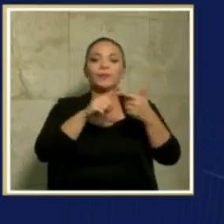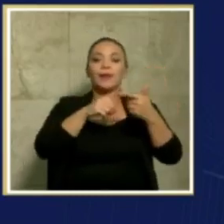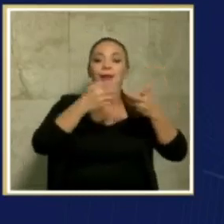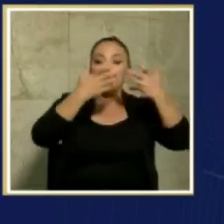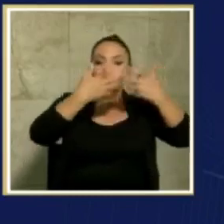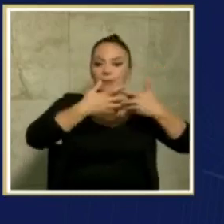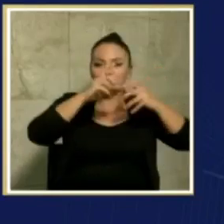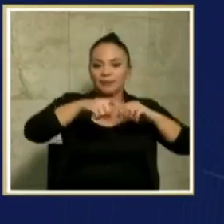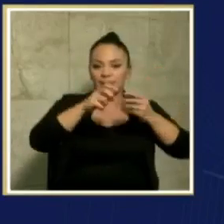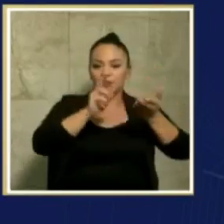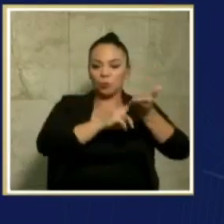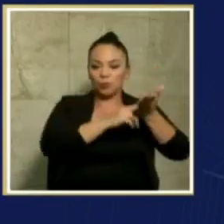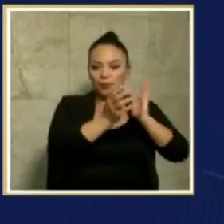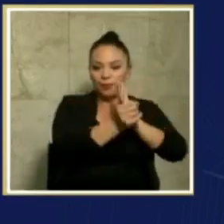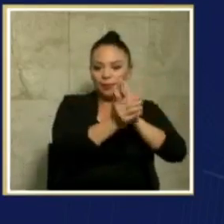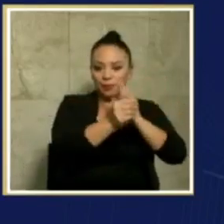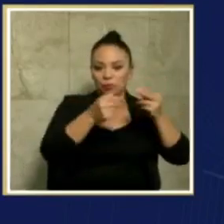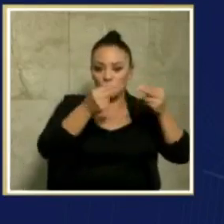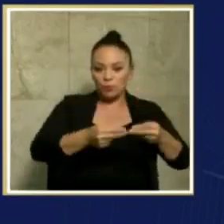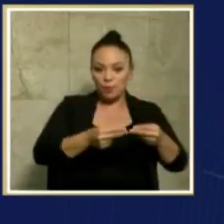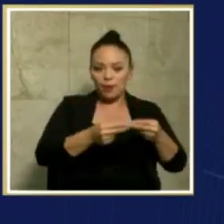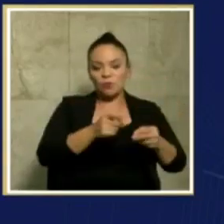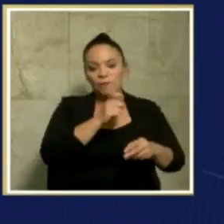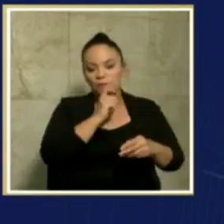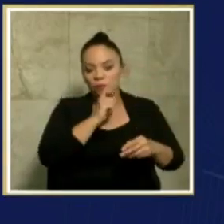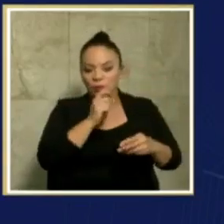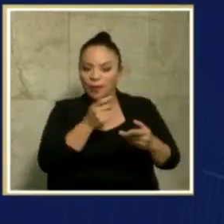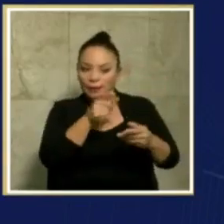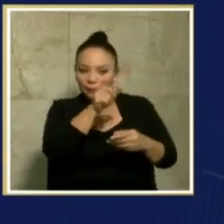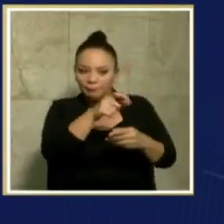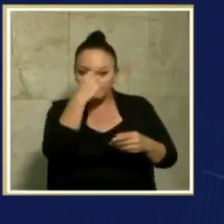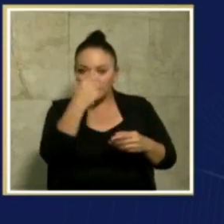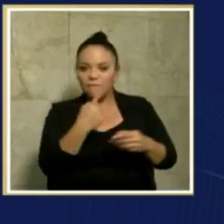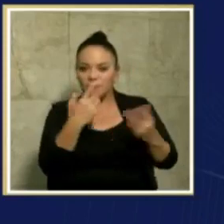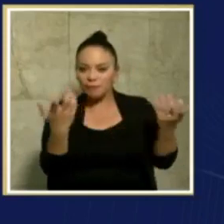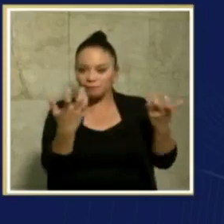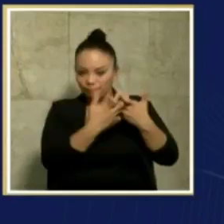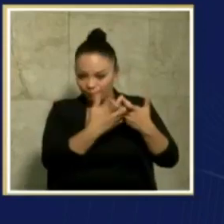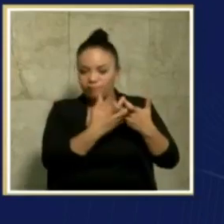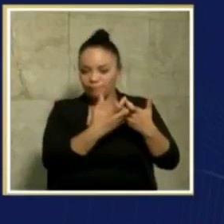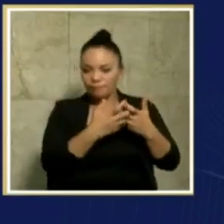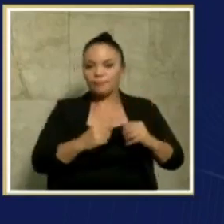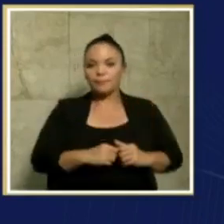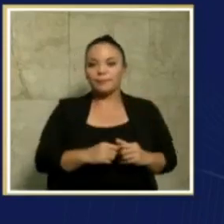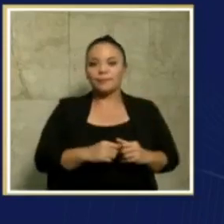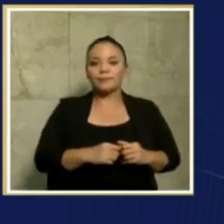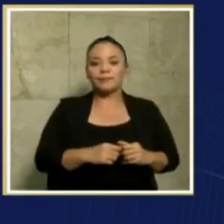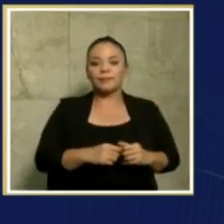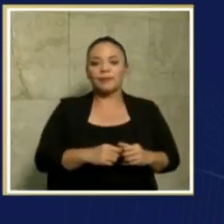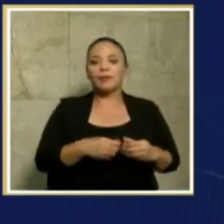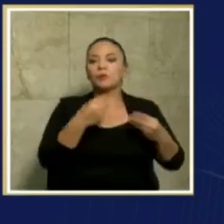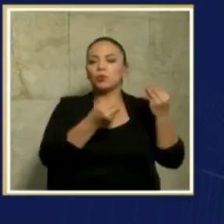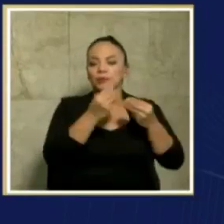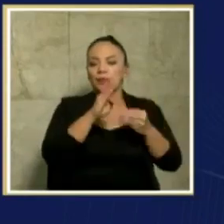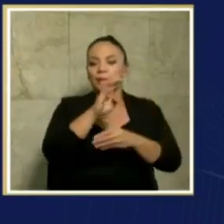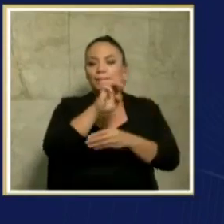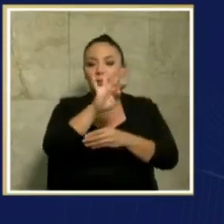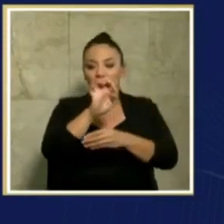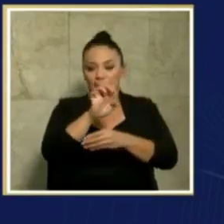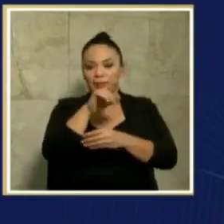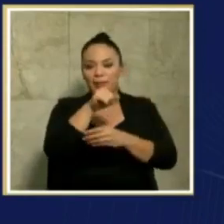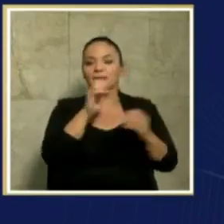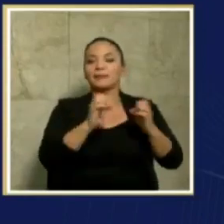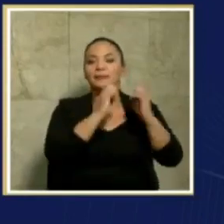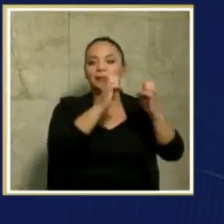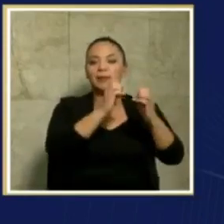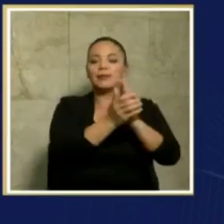requieren talento humano, que encuentran dificultades a la hora de contratar gente, principalmente por competencias. Entonces, Brete es básicamente una